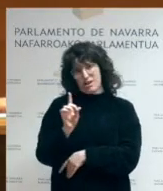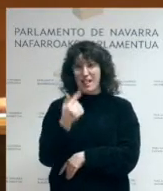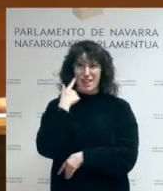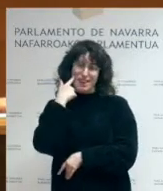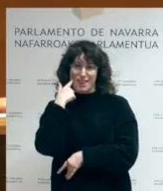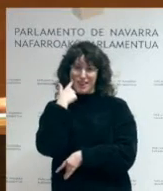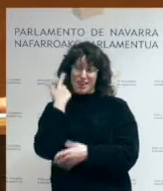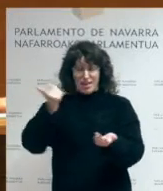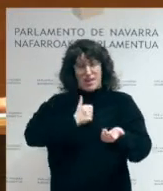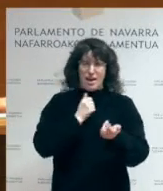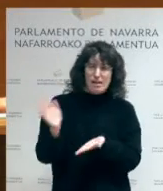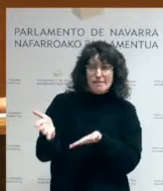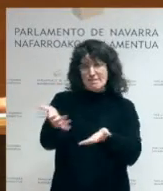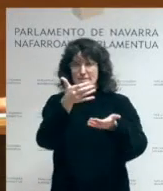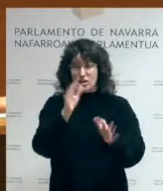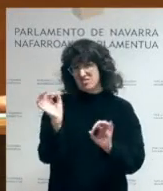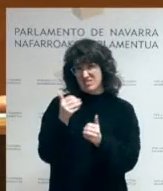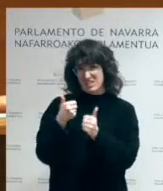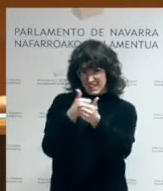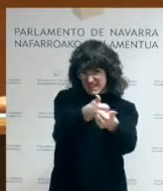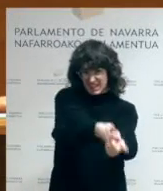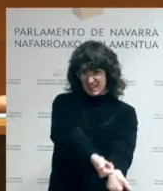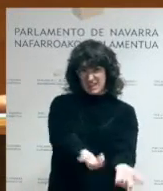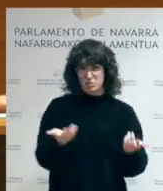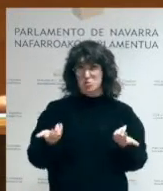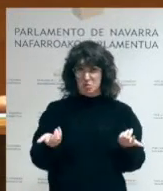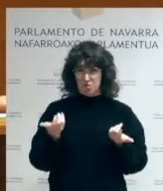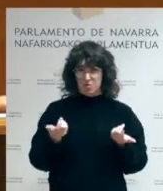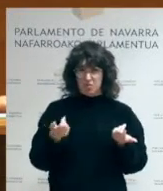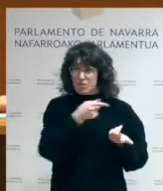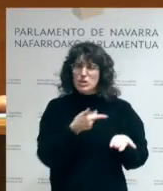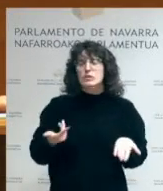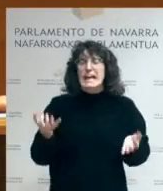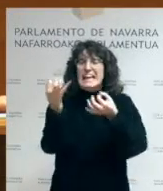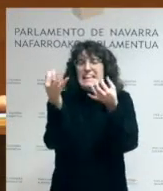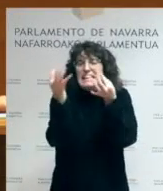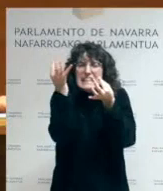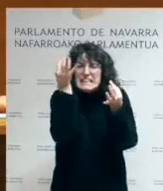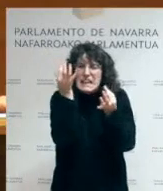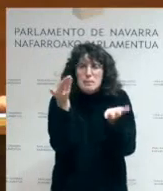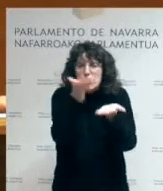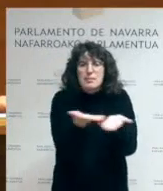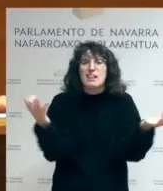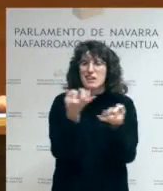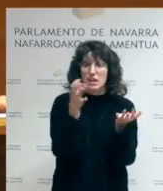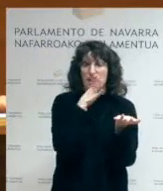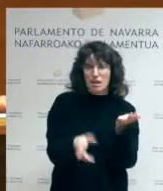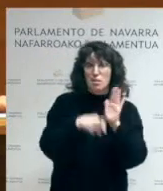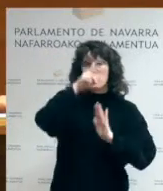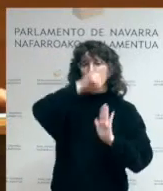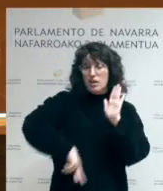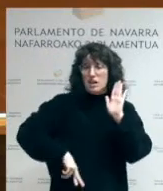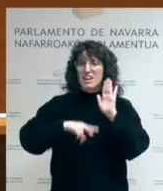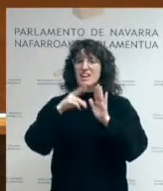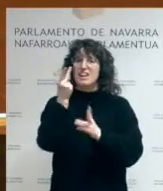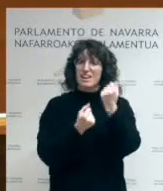seguidismo. Y lo piden sin saber ni aclarar exactamente qué están pidiendo. Porque cuando hablamos de gestión del régimen económico de la Seguridad